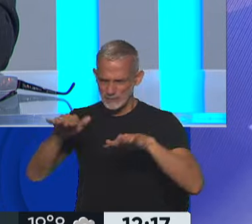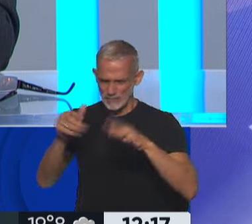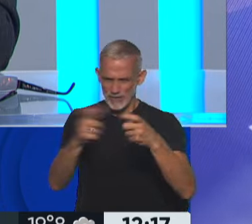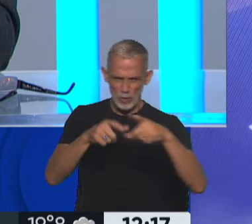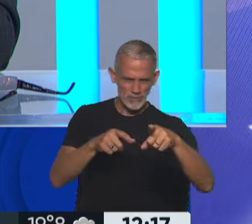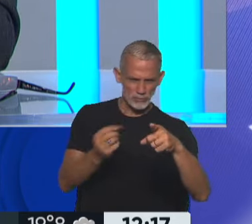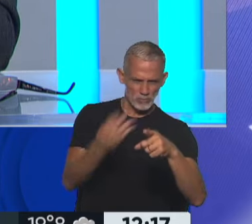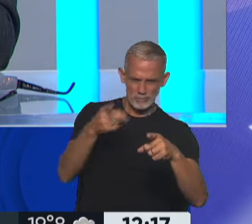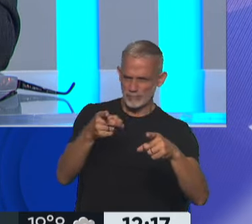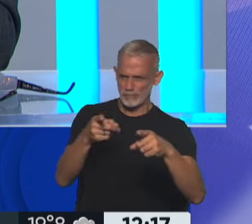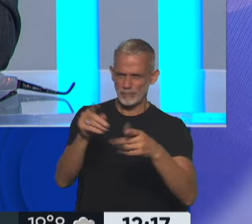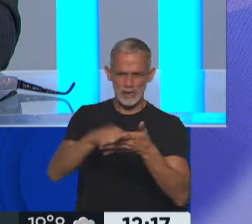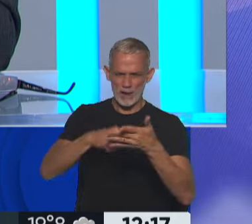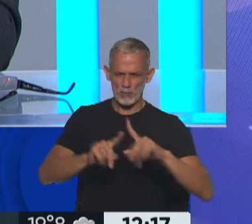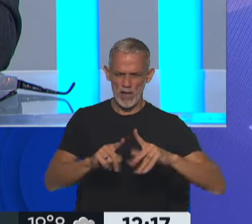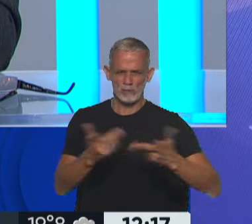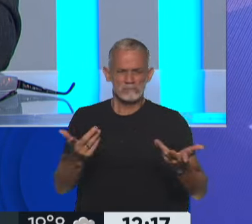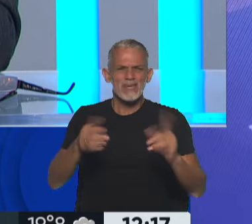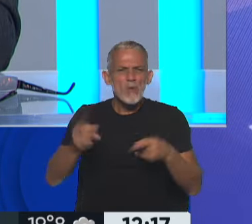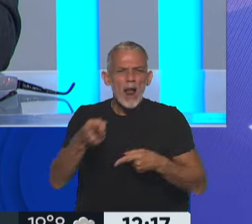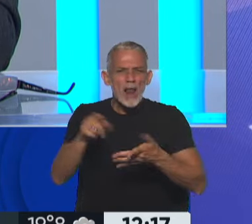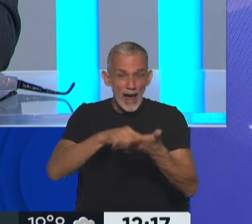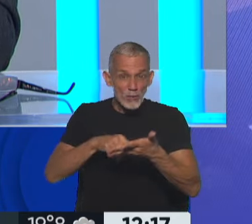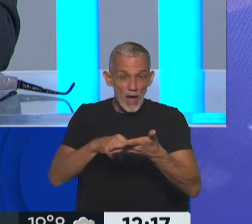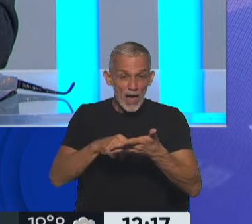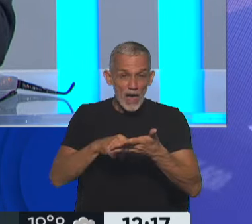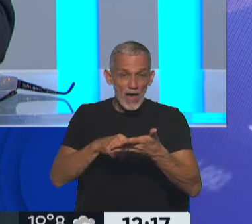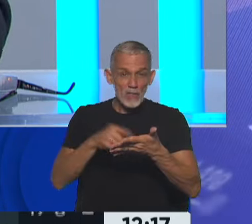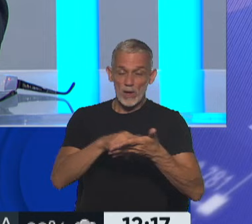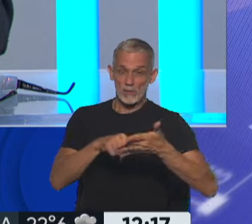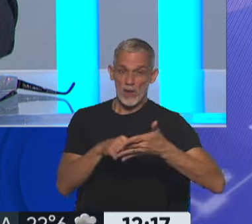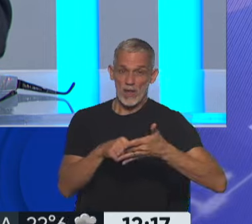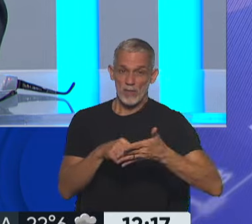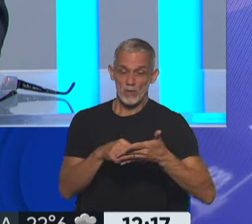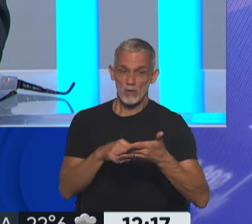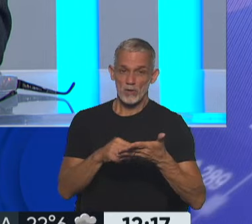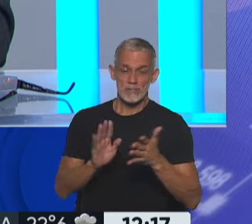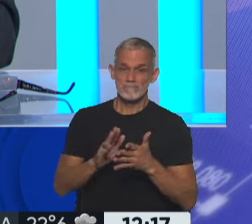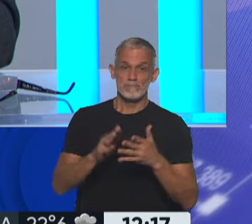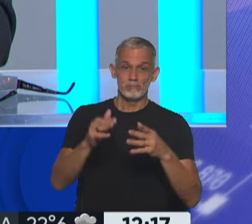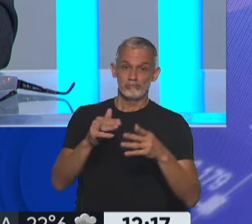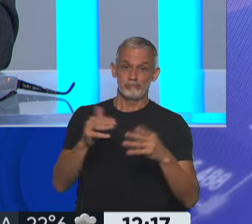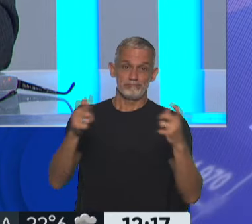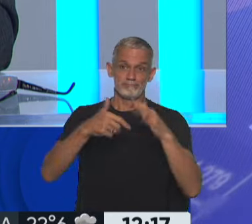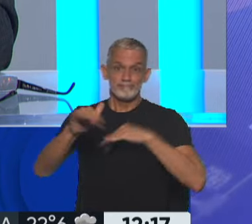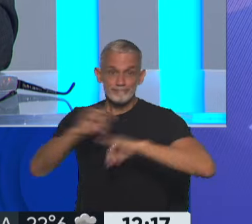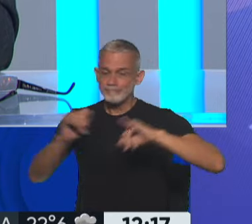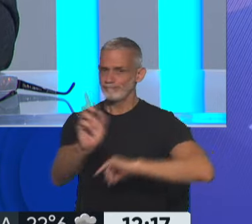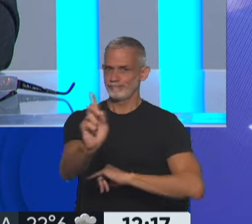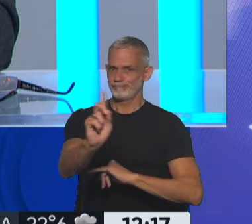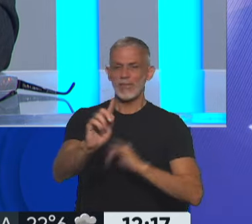reunión de los diputados nacionales pese a esa eh A esa a ese rechazo de convocatoria los diputados